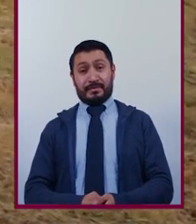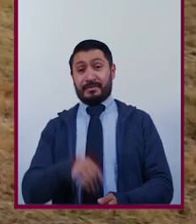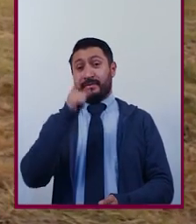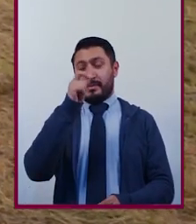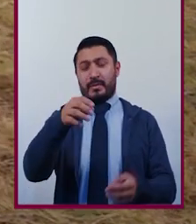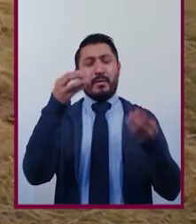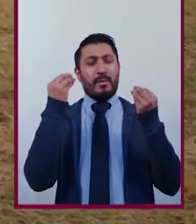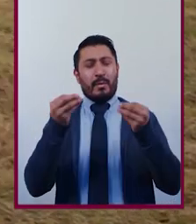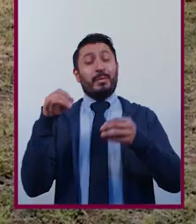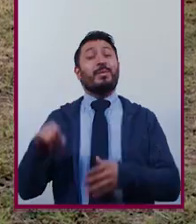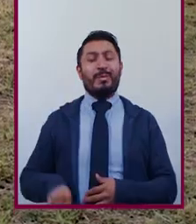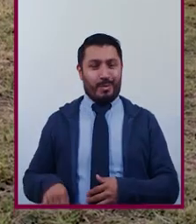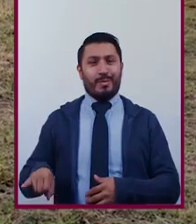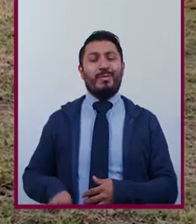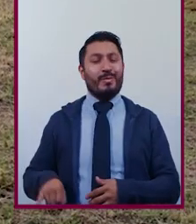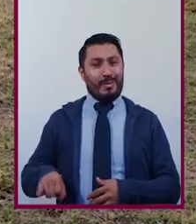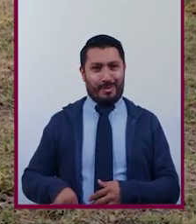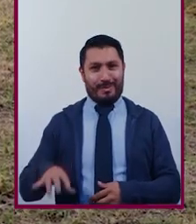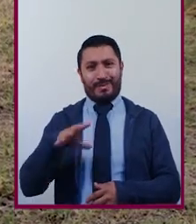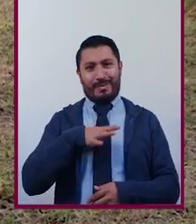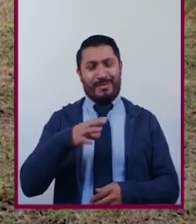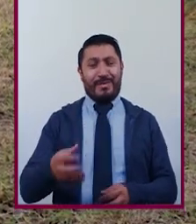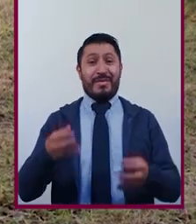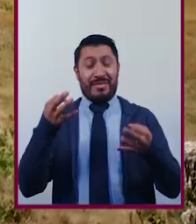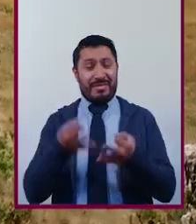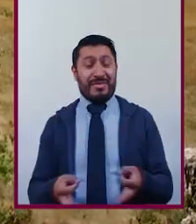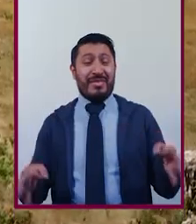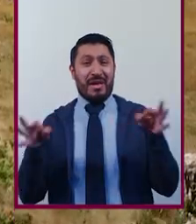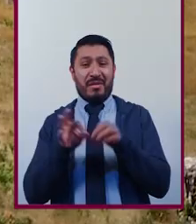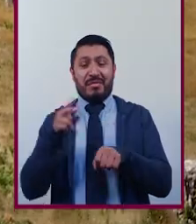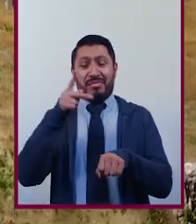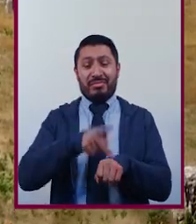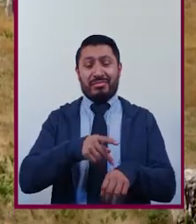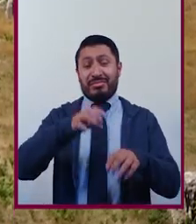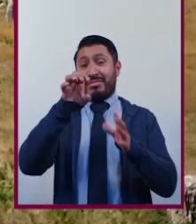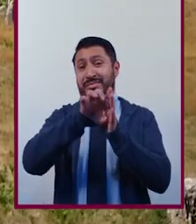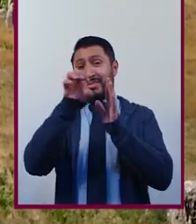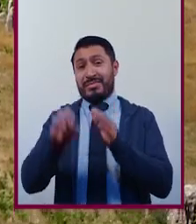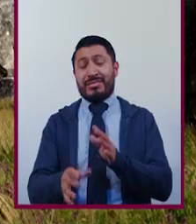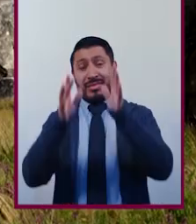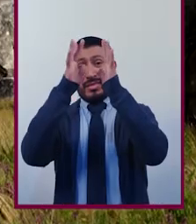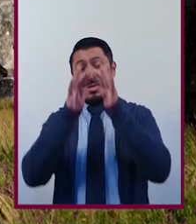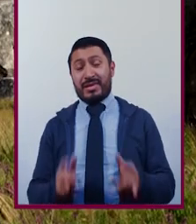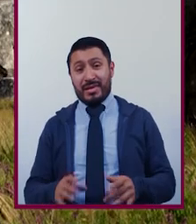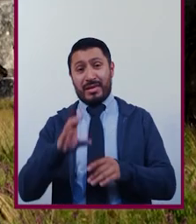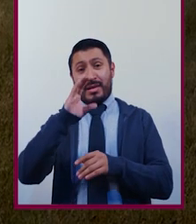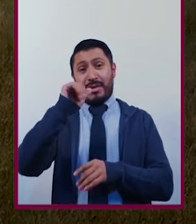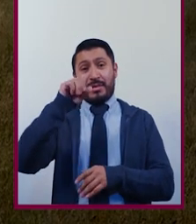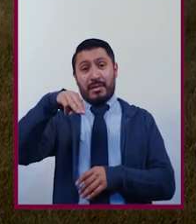Son súper interesantes y están hechos de grandes piedras. Por ejemplo, el francés de Camac